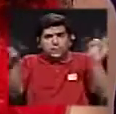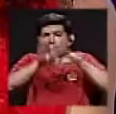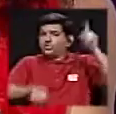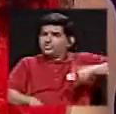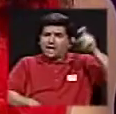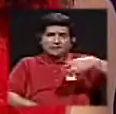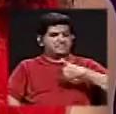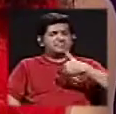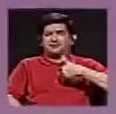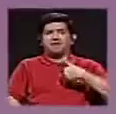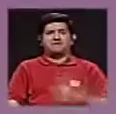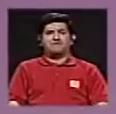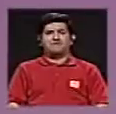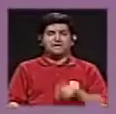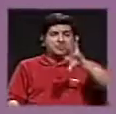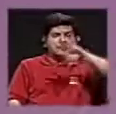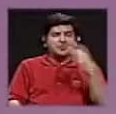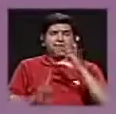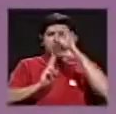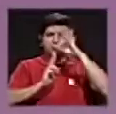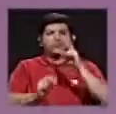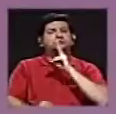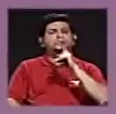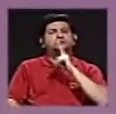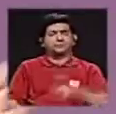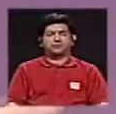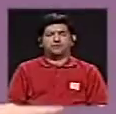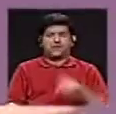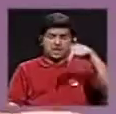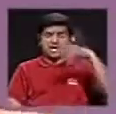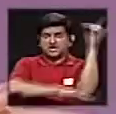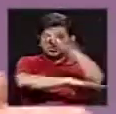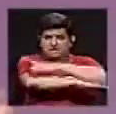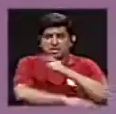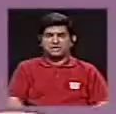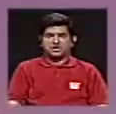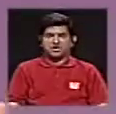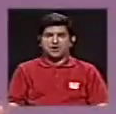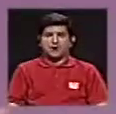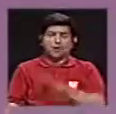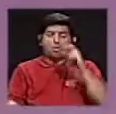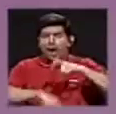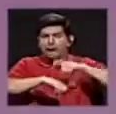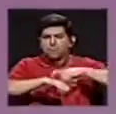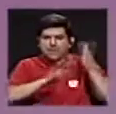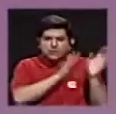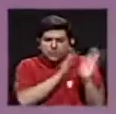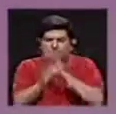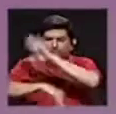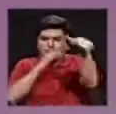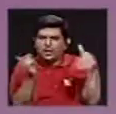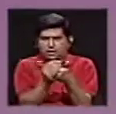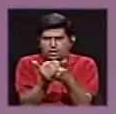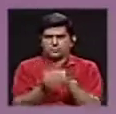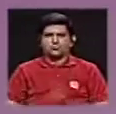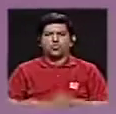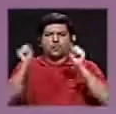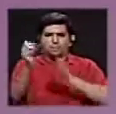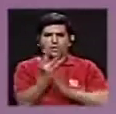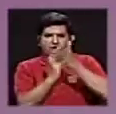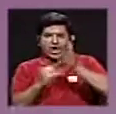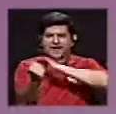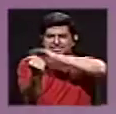precisamente para tener una opción real al día de hoy perder algo en el día de que se estaba planificando todo esto para acceder